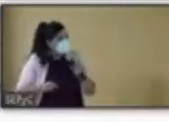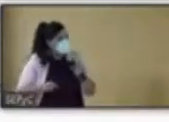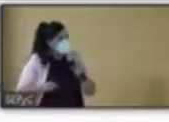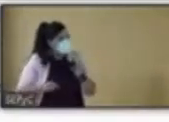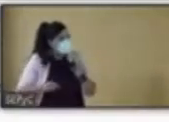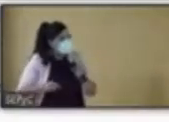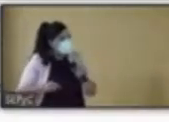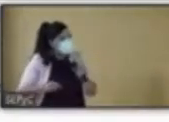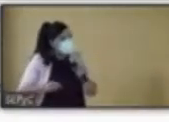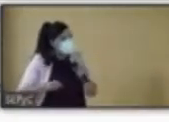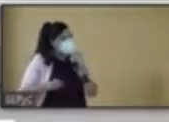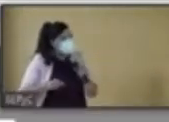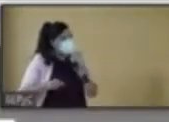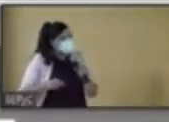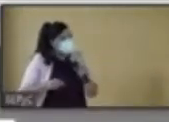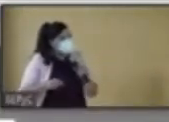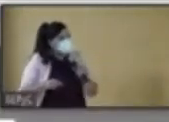información correspondiente